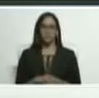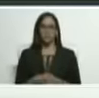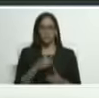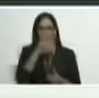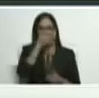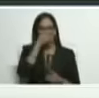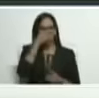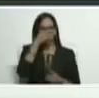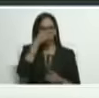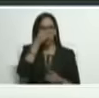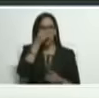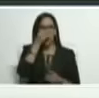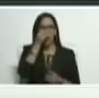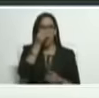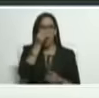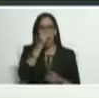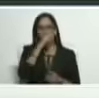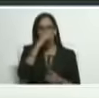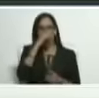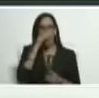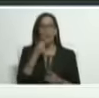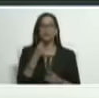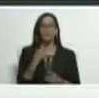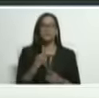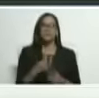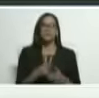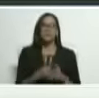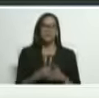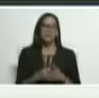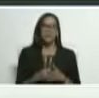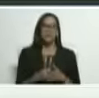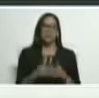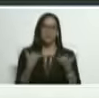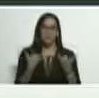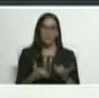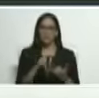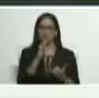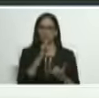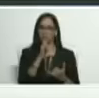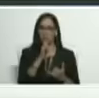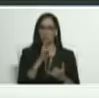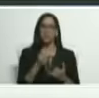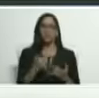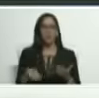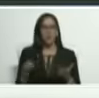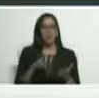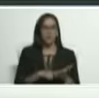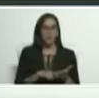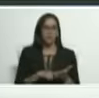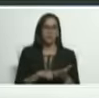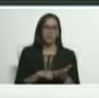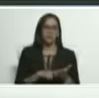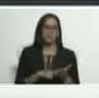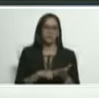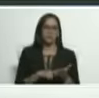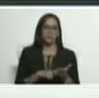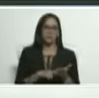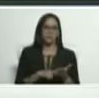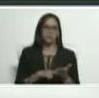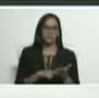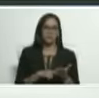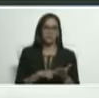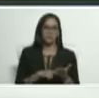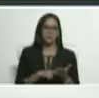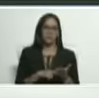y como el doctor Jorge Rodríguez ya dio esta información, yo lo que voy a hacer es reafirmarla. Si no